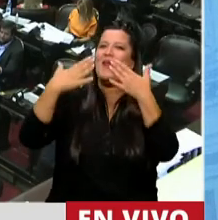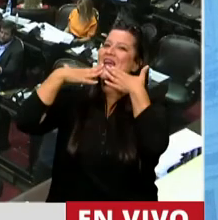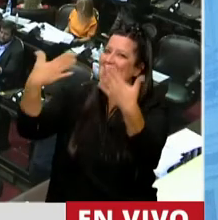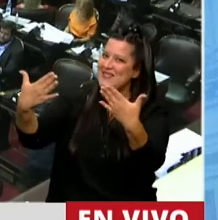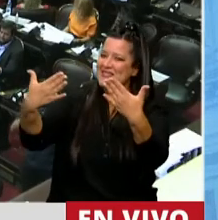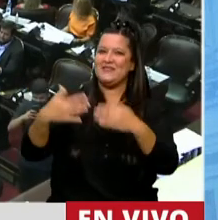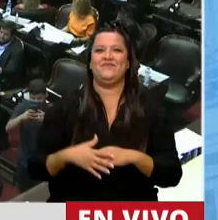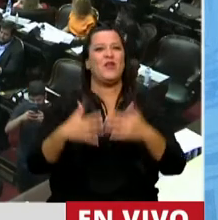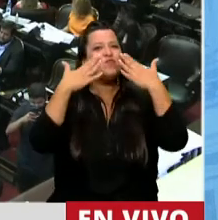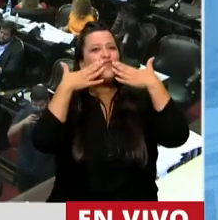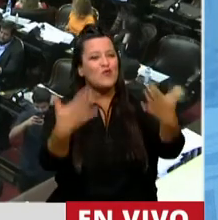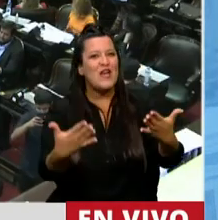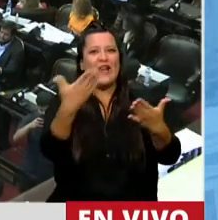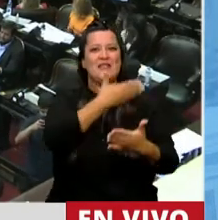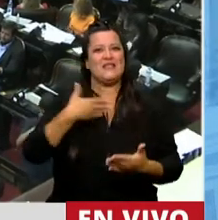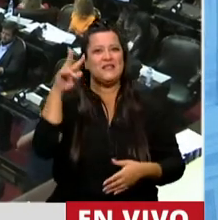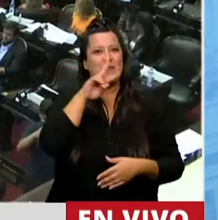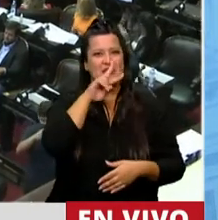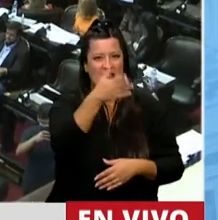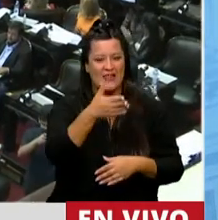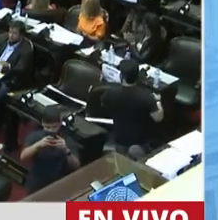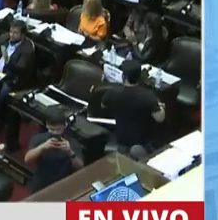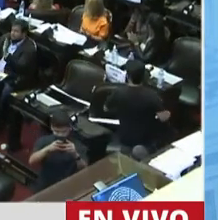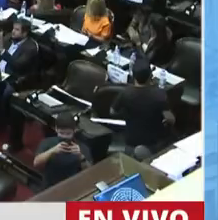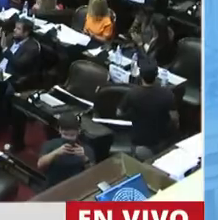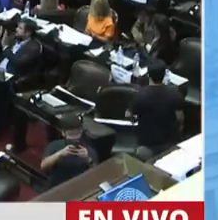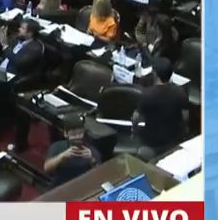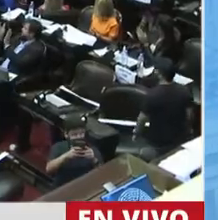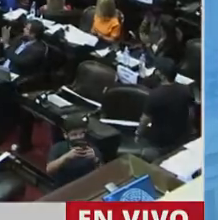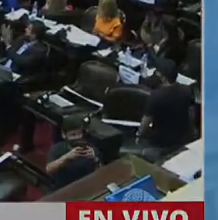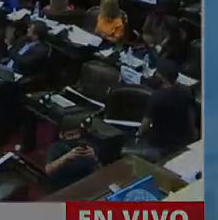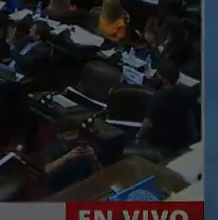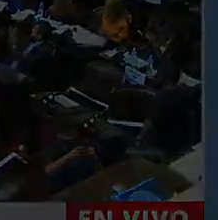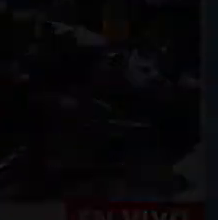Gracias. Muchas gracias, señora presidenta. Gracias, Patricia.